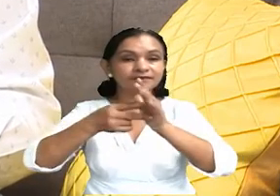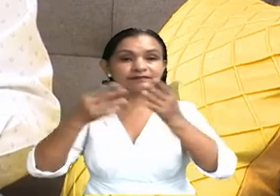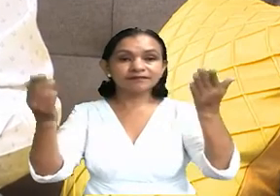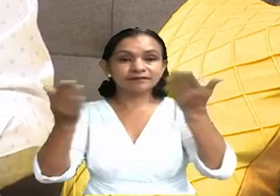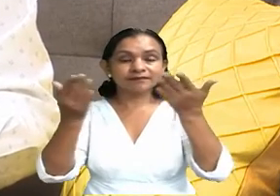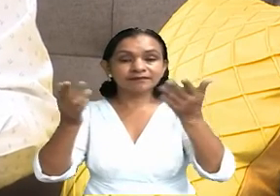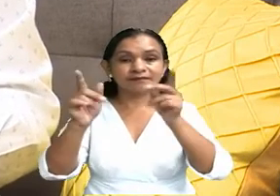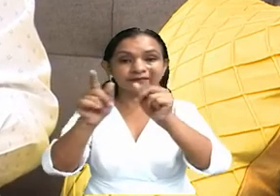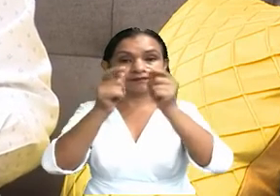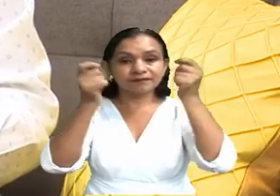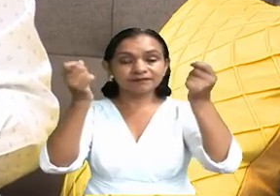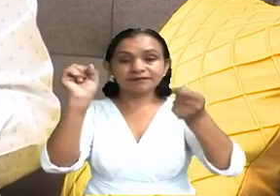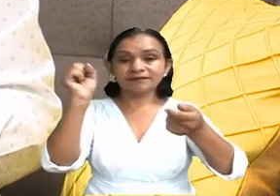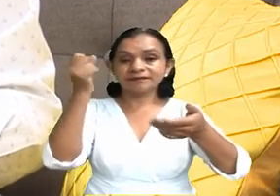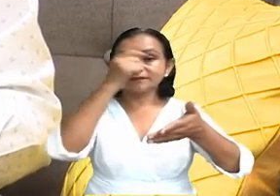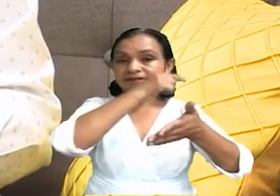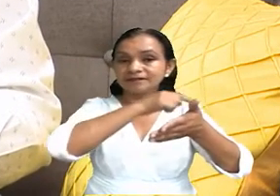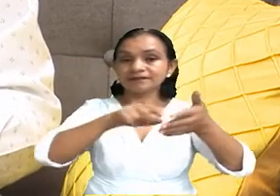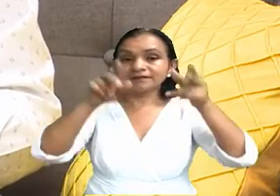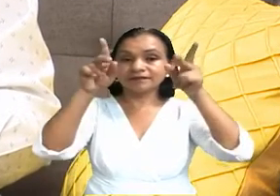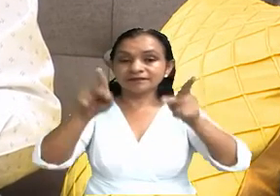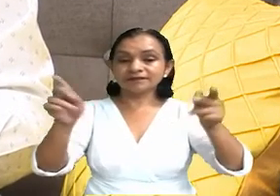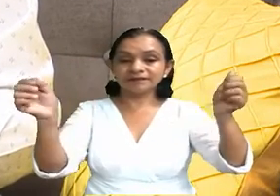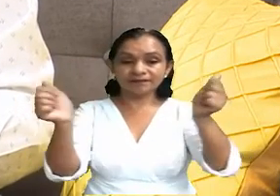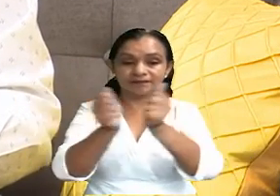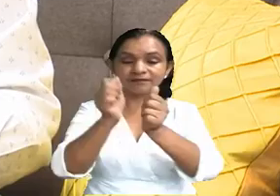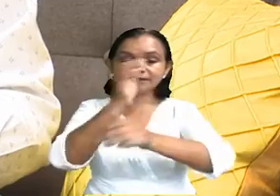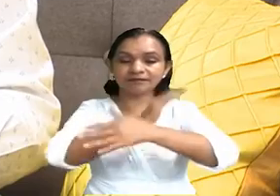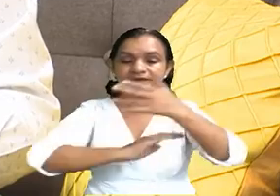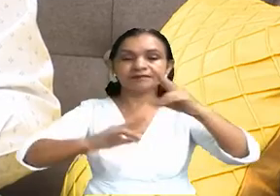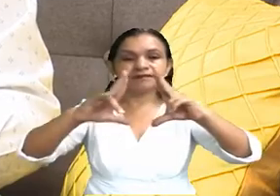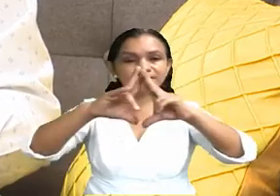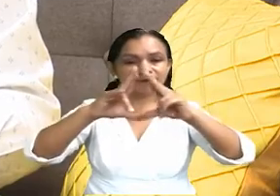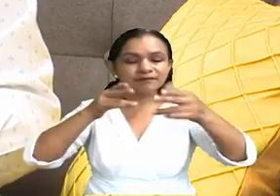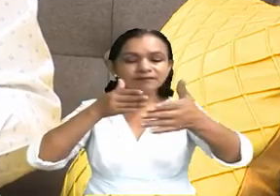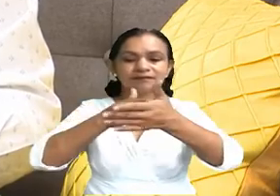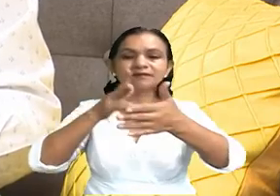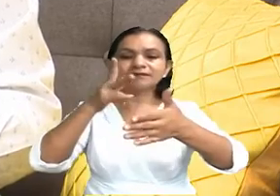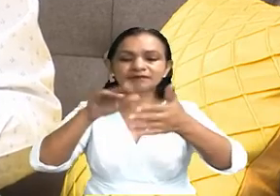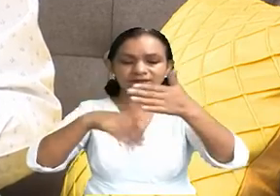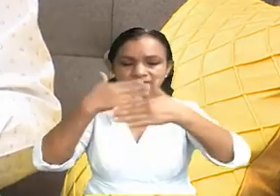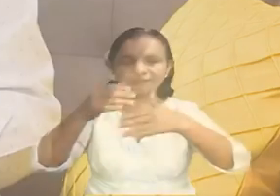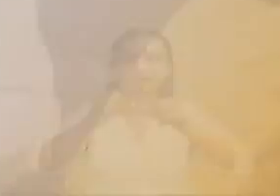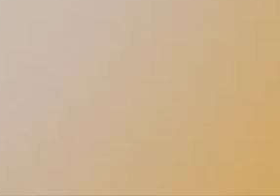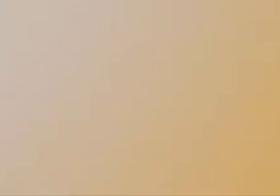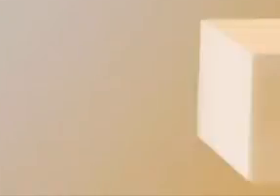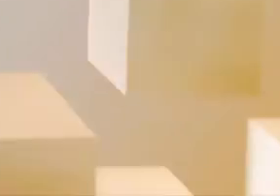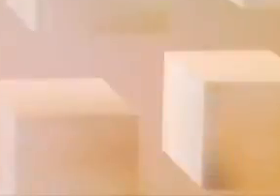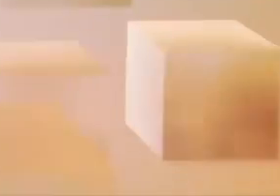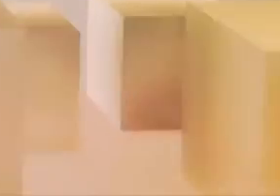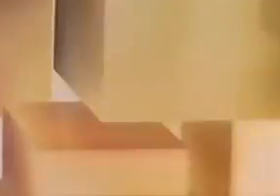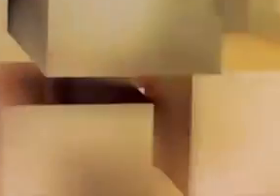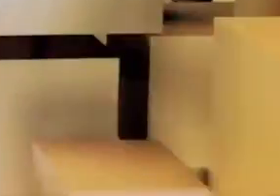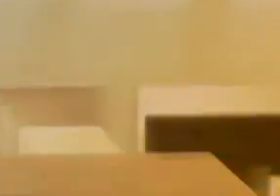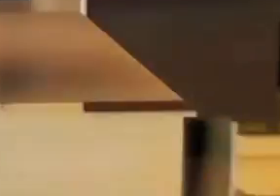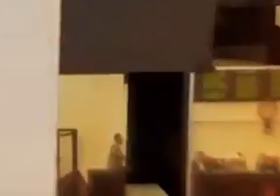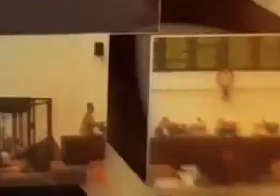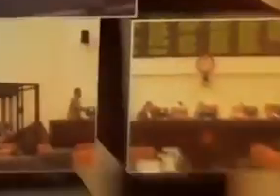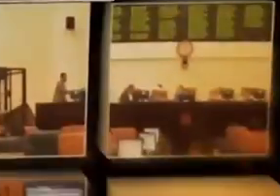celebra precisamente la Semana de las Personas con Discapacidad en Nicaragua. Una breve pausa, pero ya volvemos.